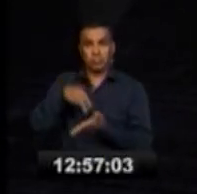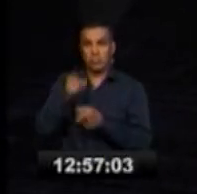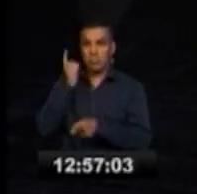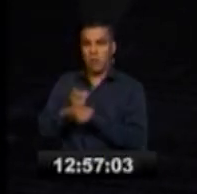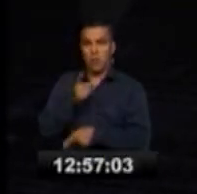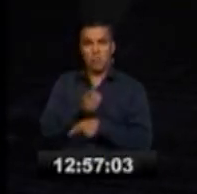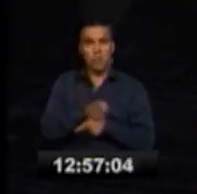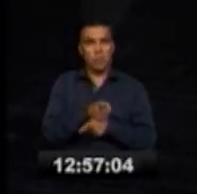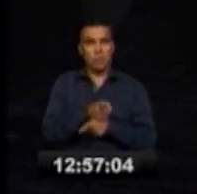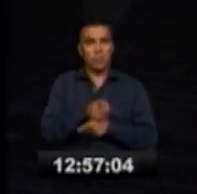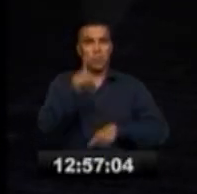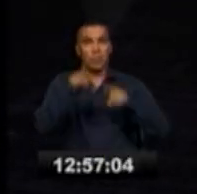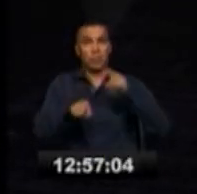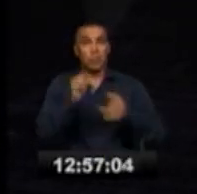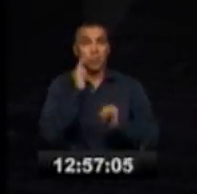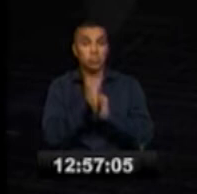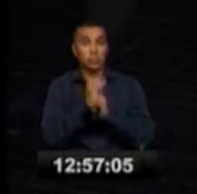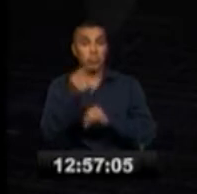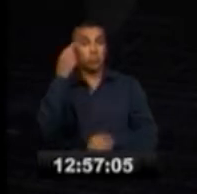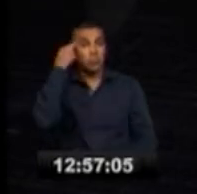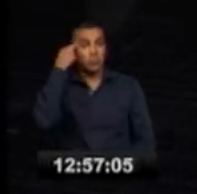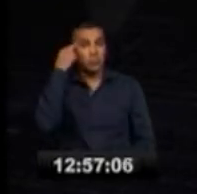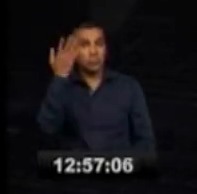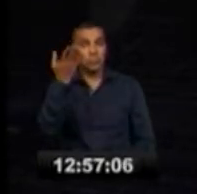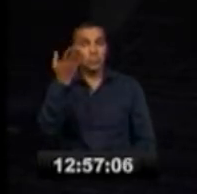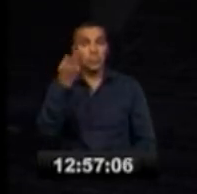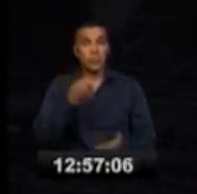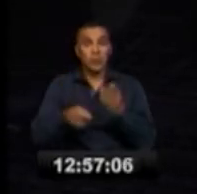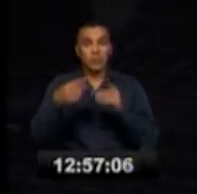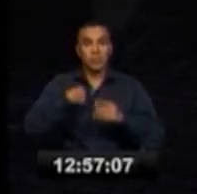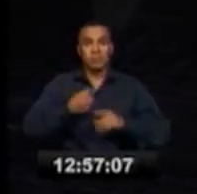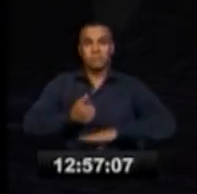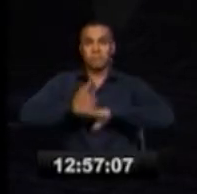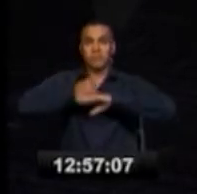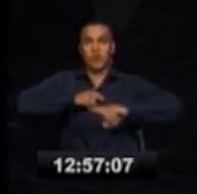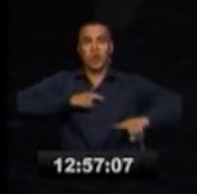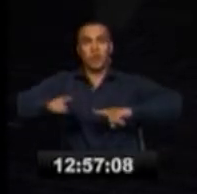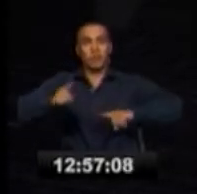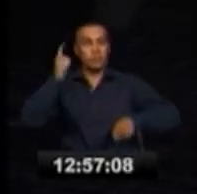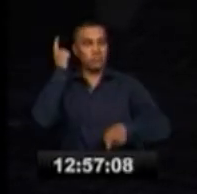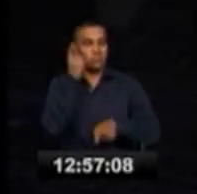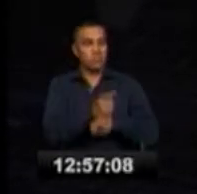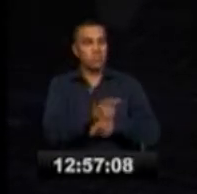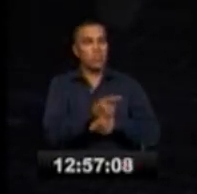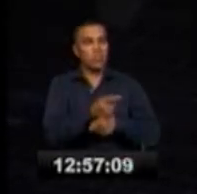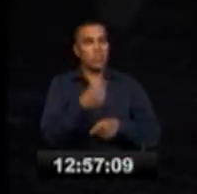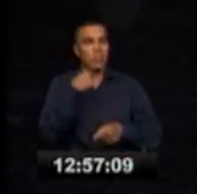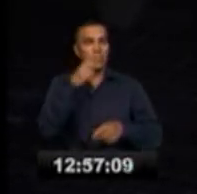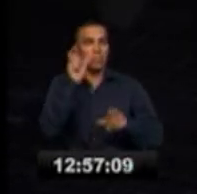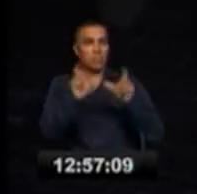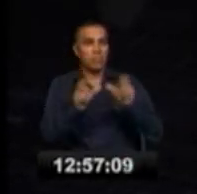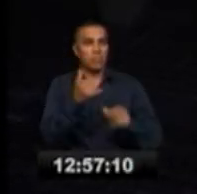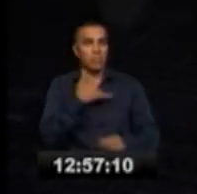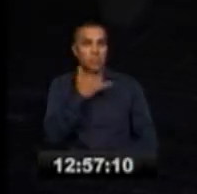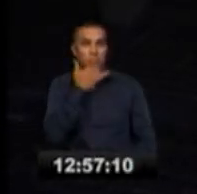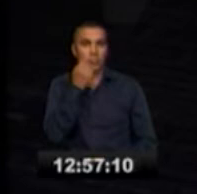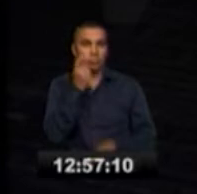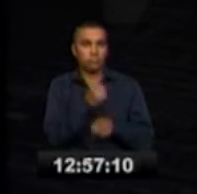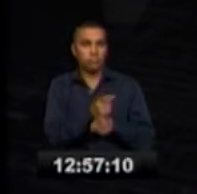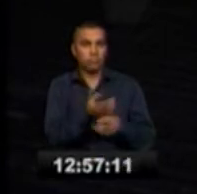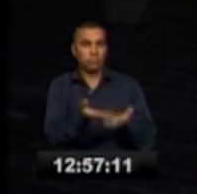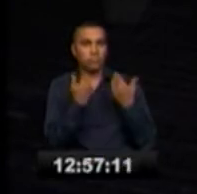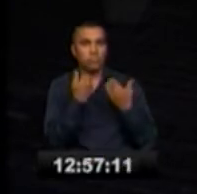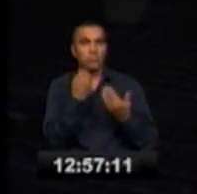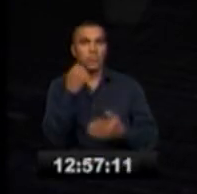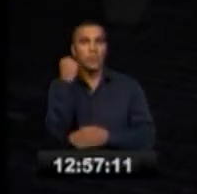estatal en alguna de las instituciones del Estado, que abusando de su cargo o funciones, por sí o por medio de terceros, ordenen o exijan la